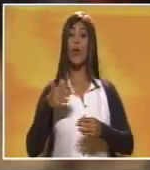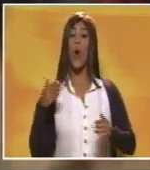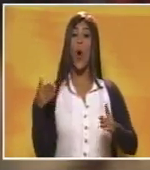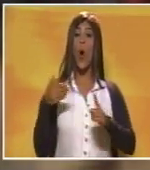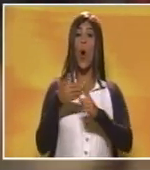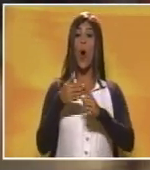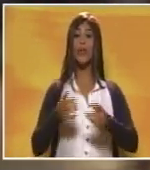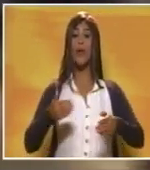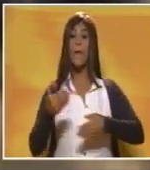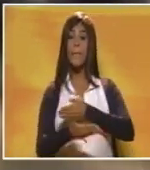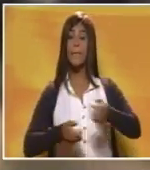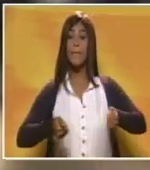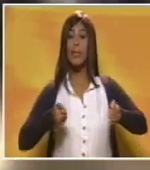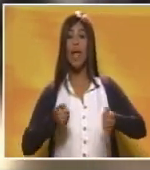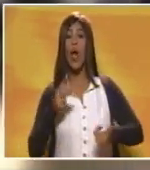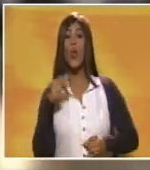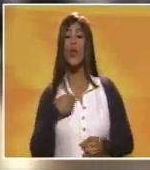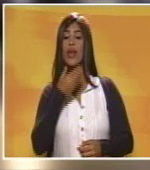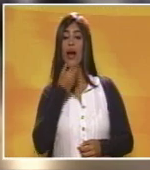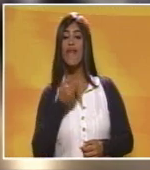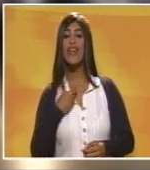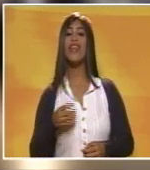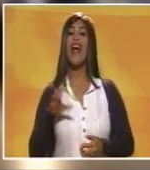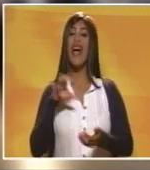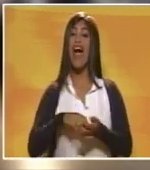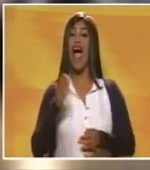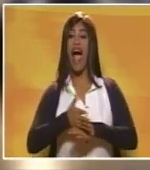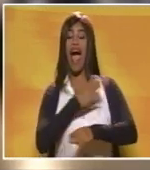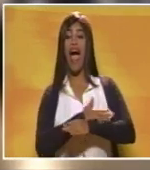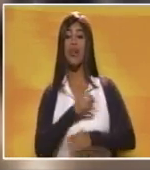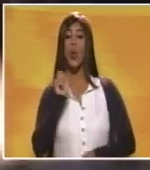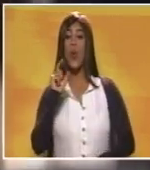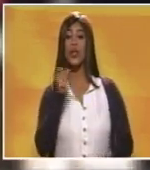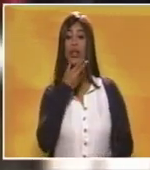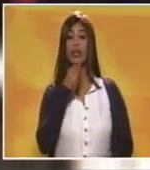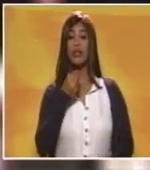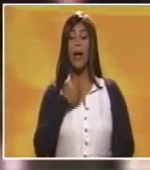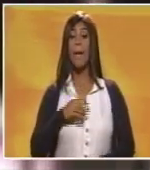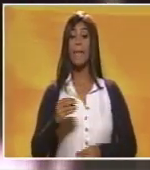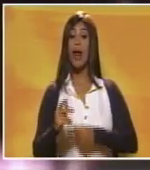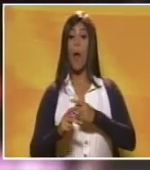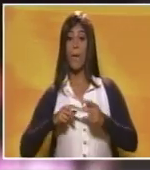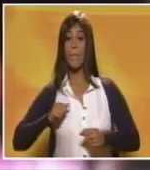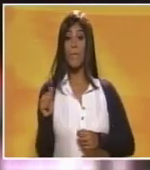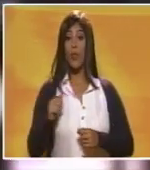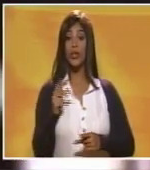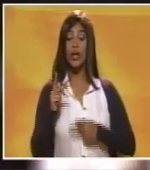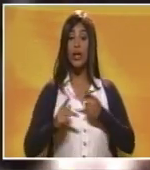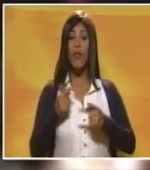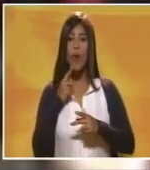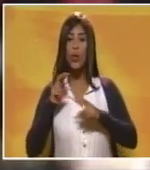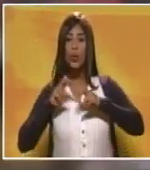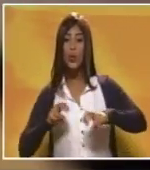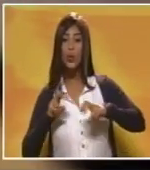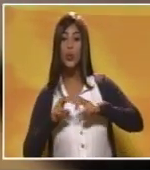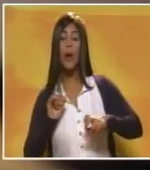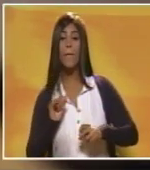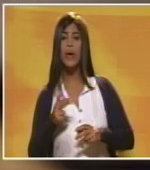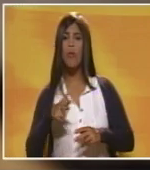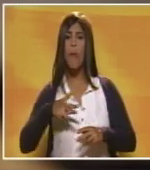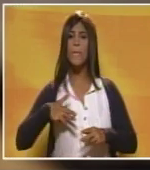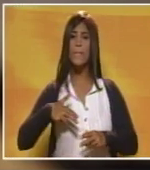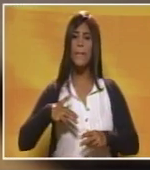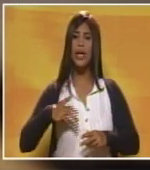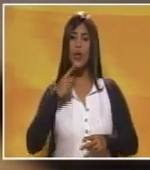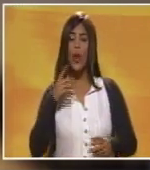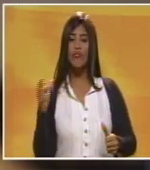de Navidad de la ciudad de Estrasburgo el pasado 11 de diciembre. La operación policial es consecuencia de las pesquisas sobre las armas